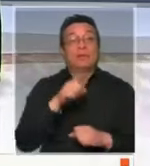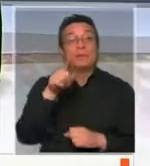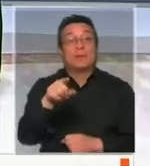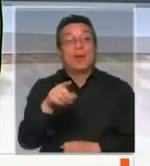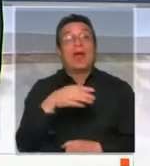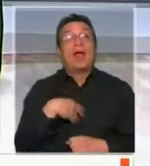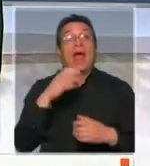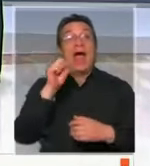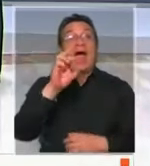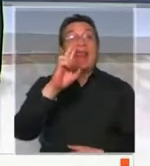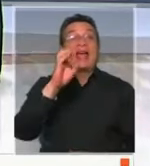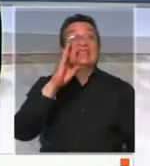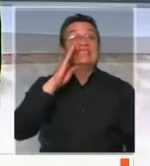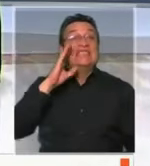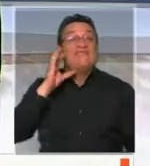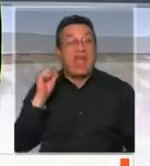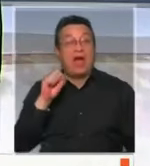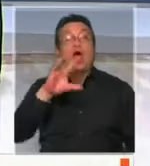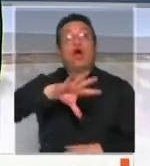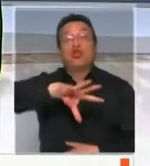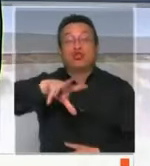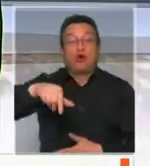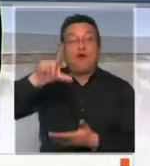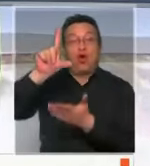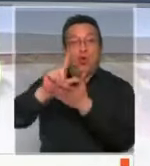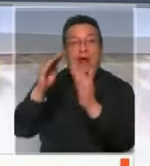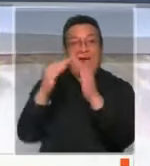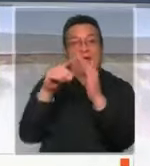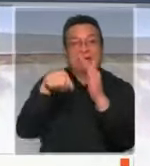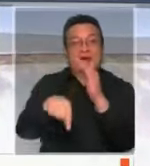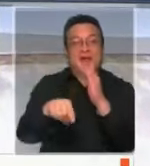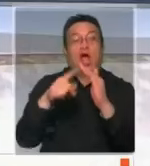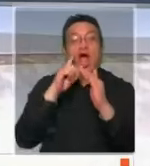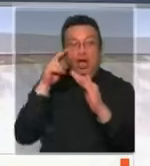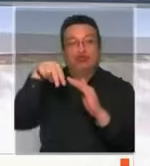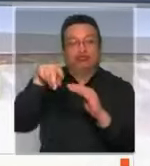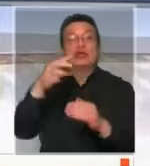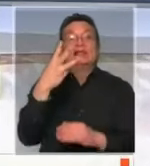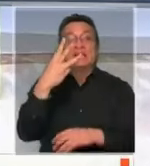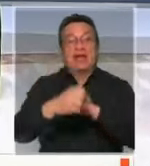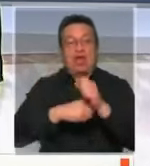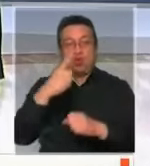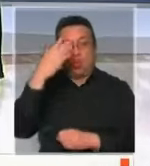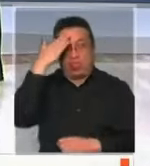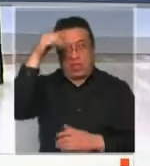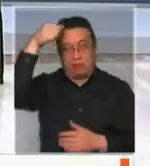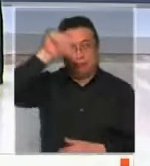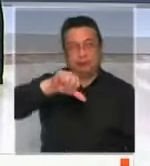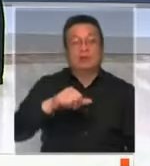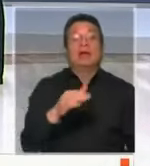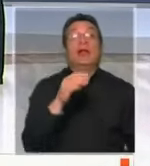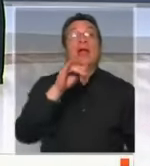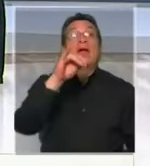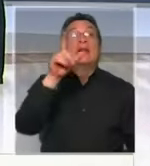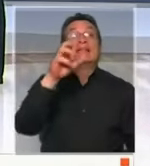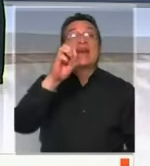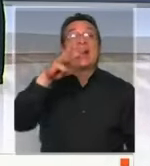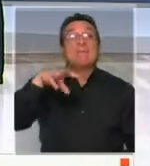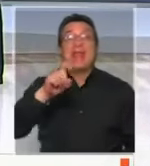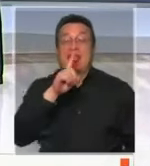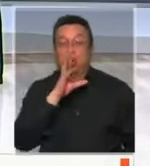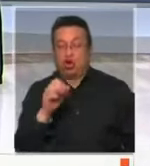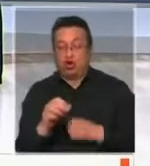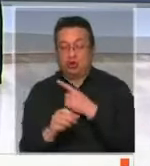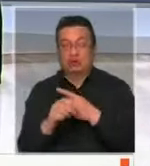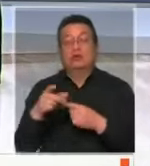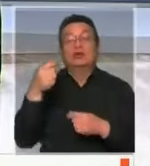Andrés Arancibia Pavés, robo en lugar habitado, 3 años y un día es su condena. Francisco Javier Sarmiento Troncoso,